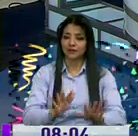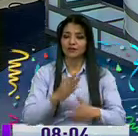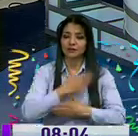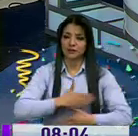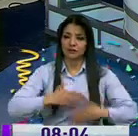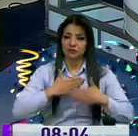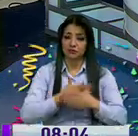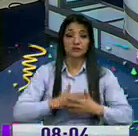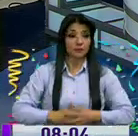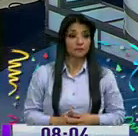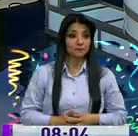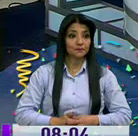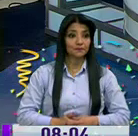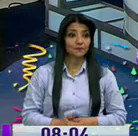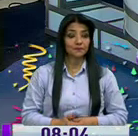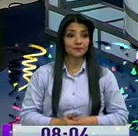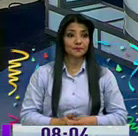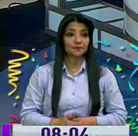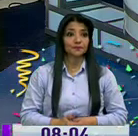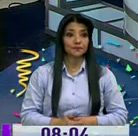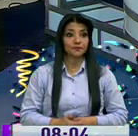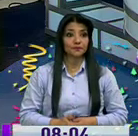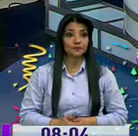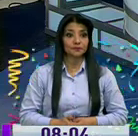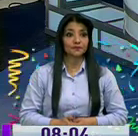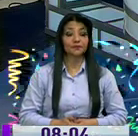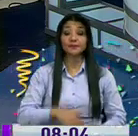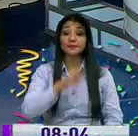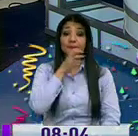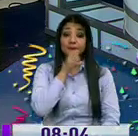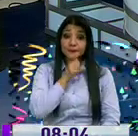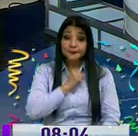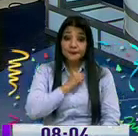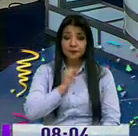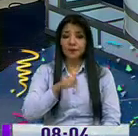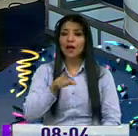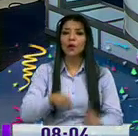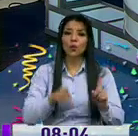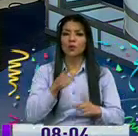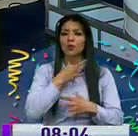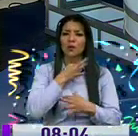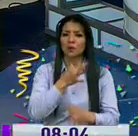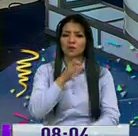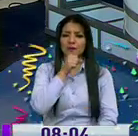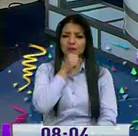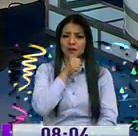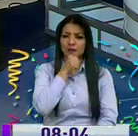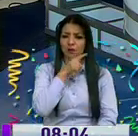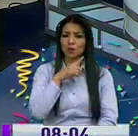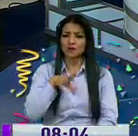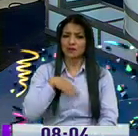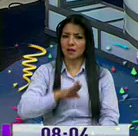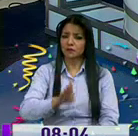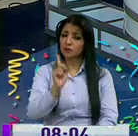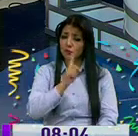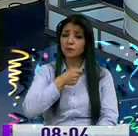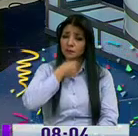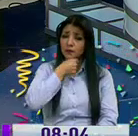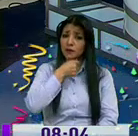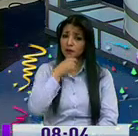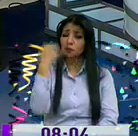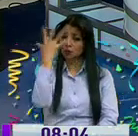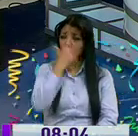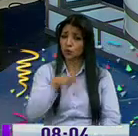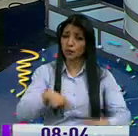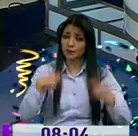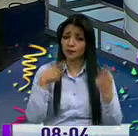y es maravillosa esto, metes en la cabeza, de ir envejeciendo, porque hay gente que no lo puede ver envejeciendo. Que no acepta, ¿no? Y eso es lo lindo también de la vida. Claro, la vida. Hay que